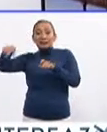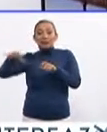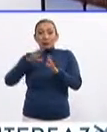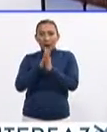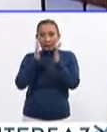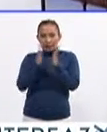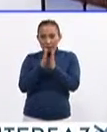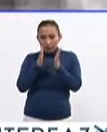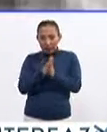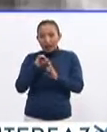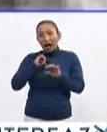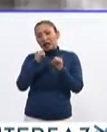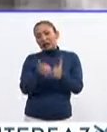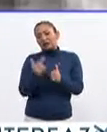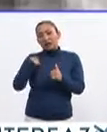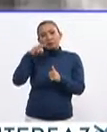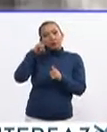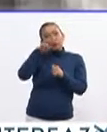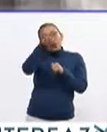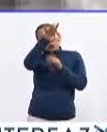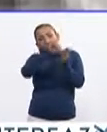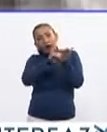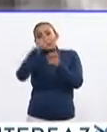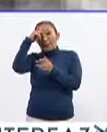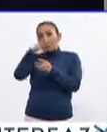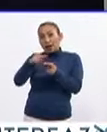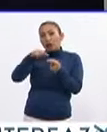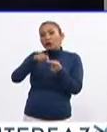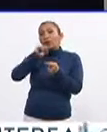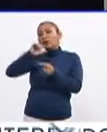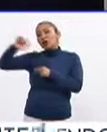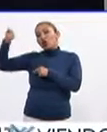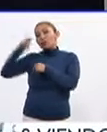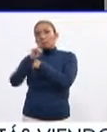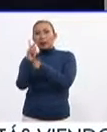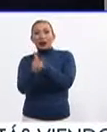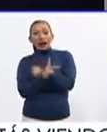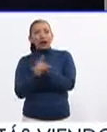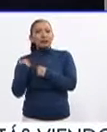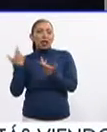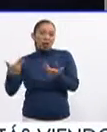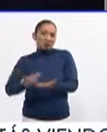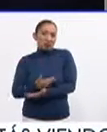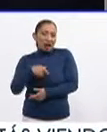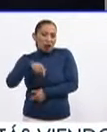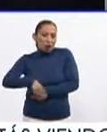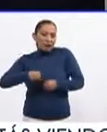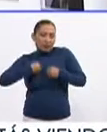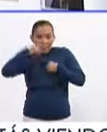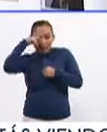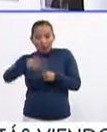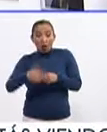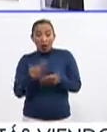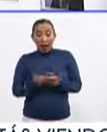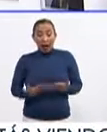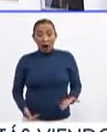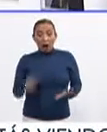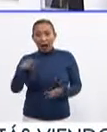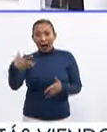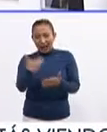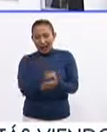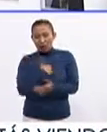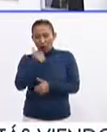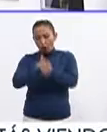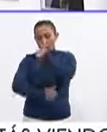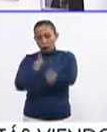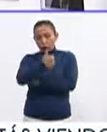que participaron artistas visuales, tanto mexicanos como extranjeros residentes en México. En esta ocasión, los